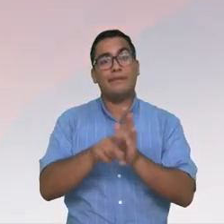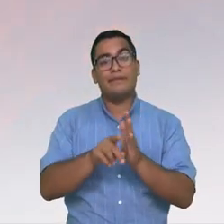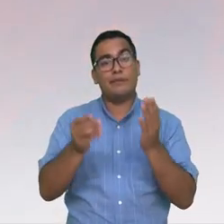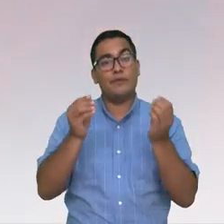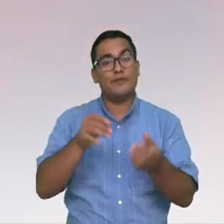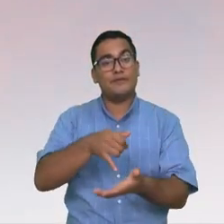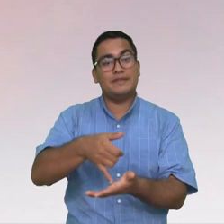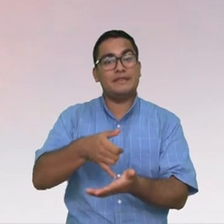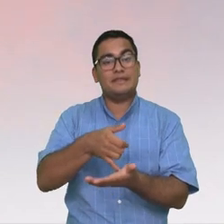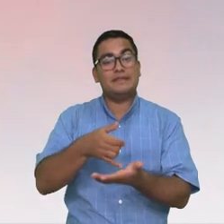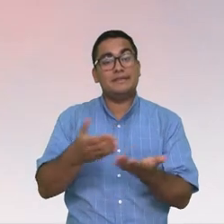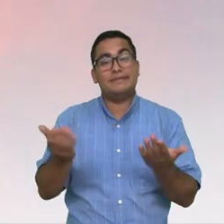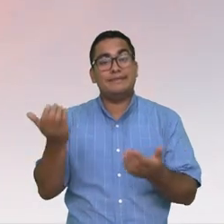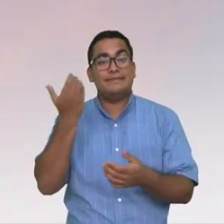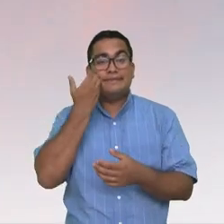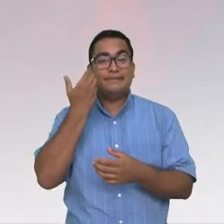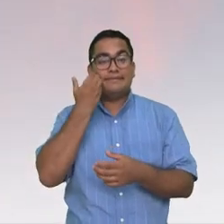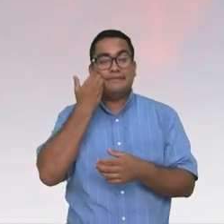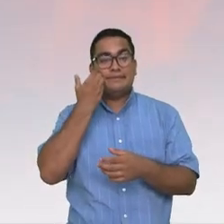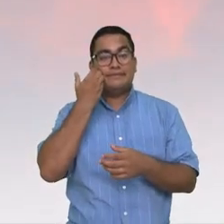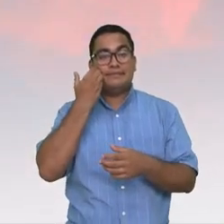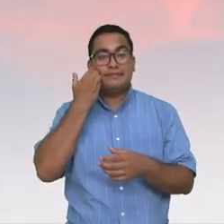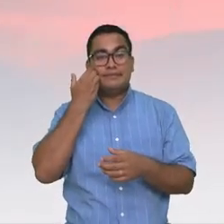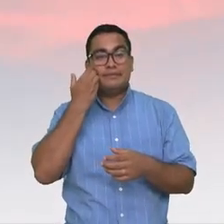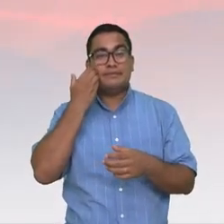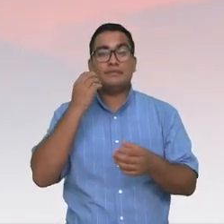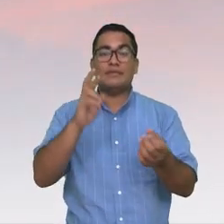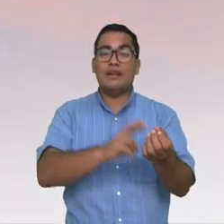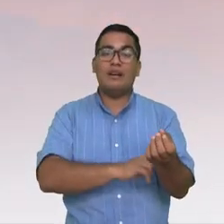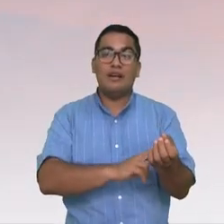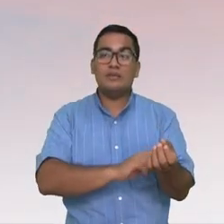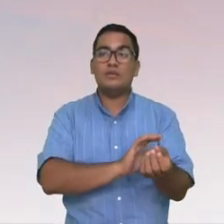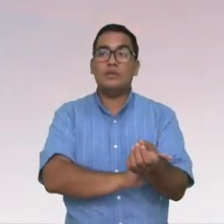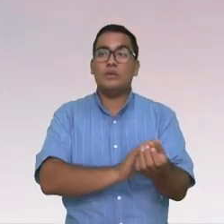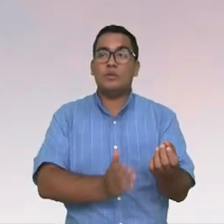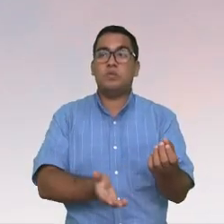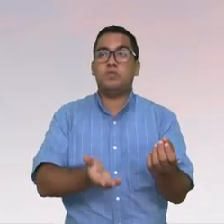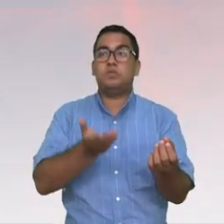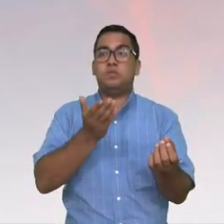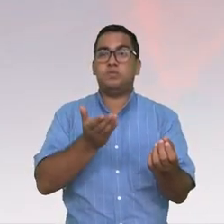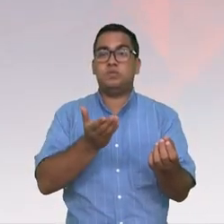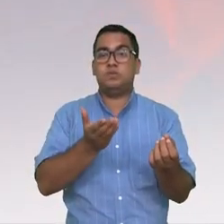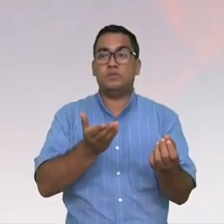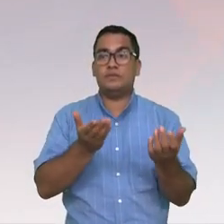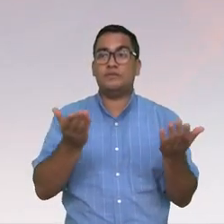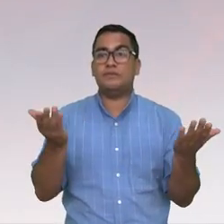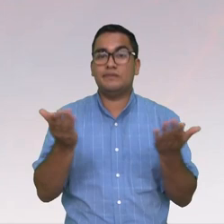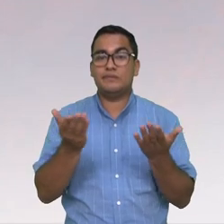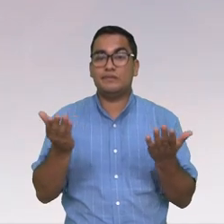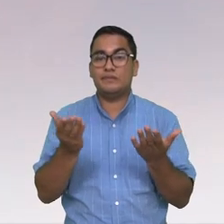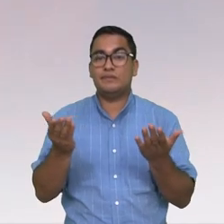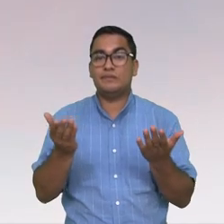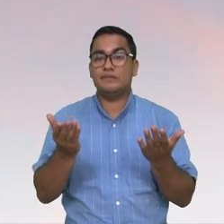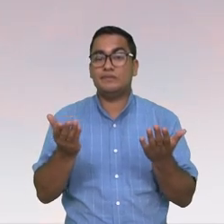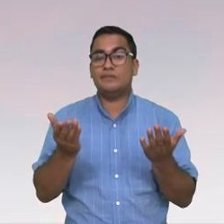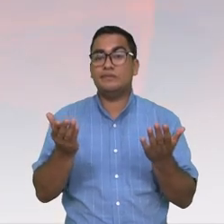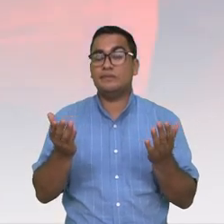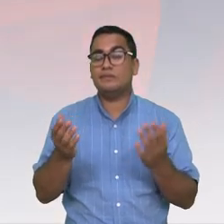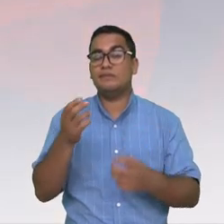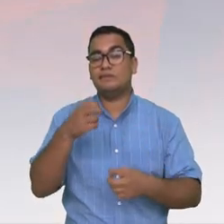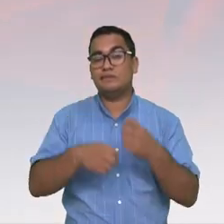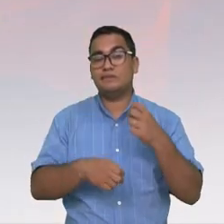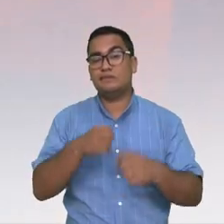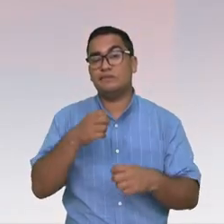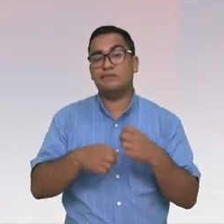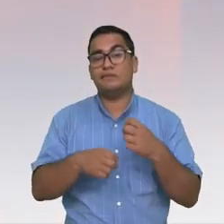vulnerable por padecimientos como la diabetes, hipertensión, pero además aquí lo principal es